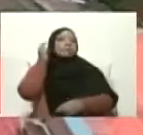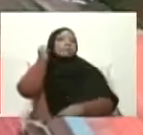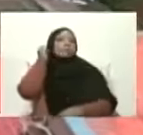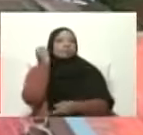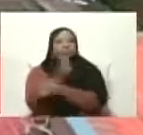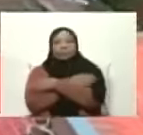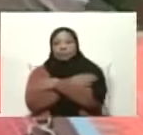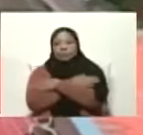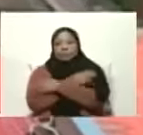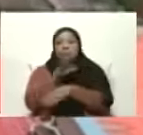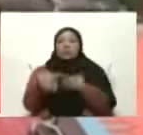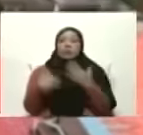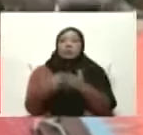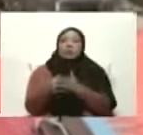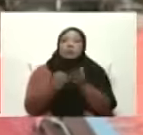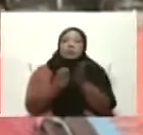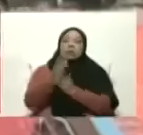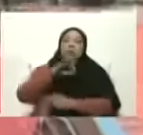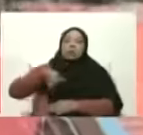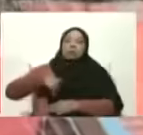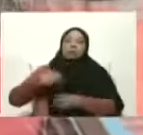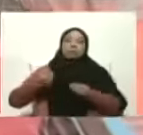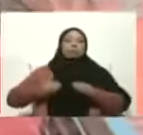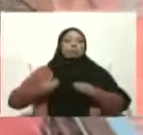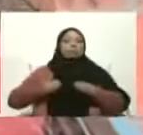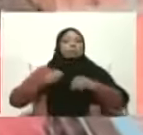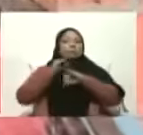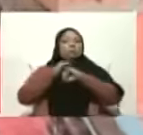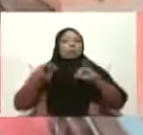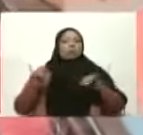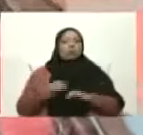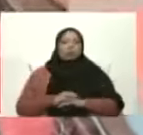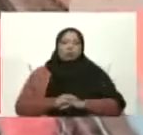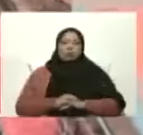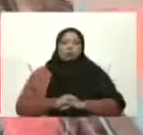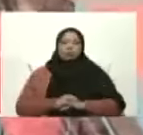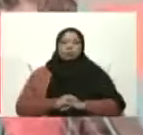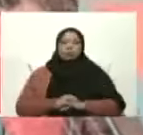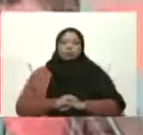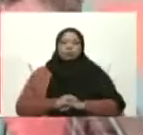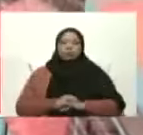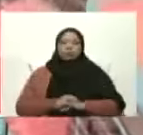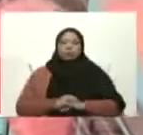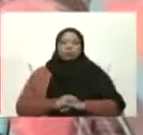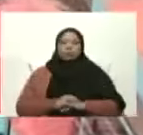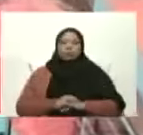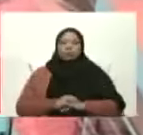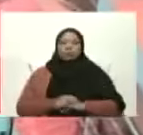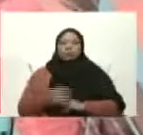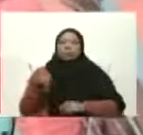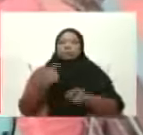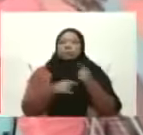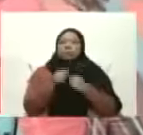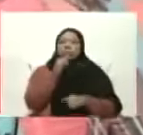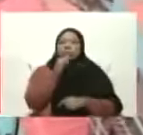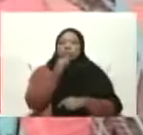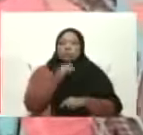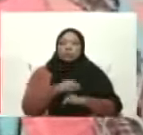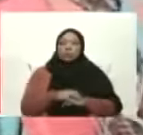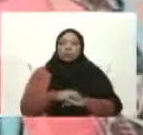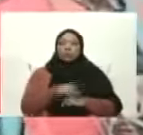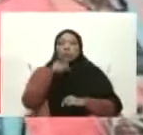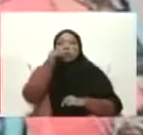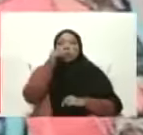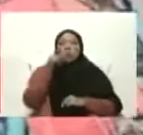abrazo hasta la conquista de la victoria final. Vengo a hablarles de un